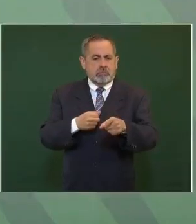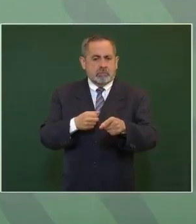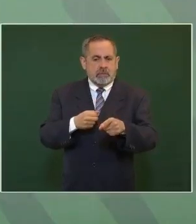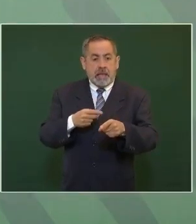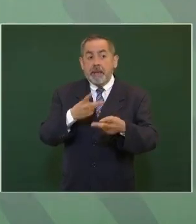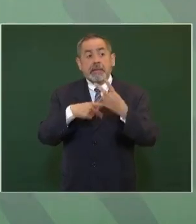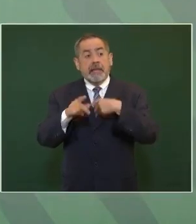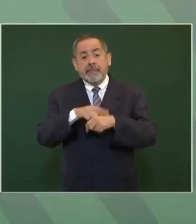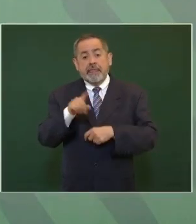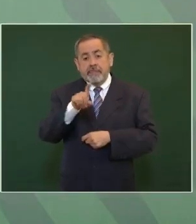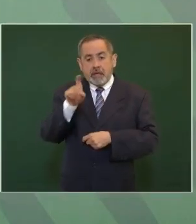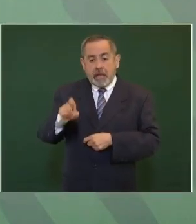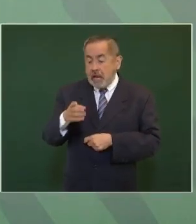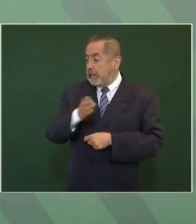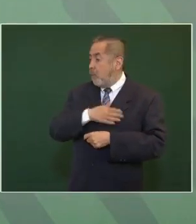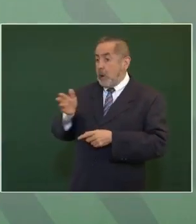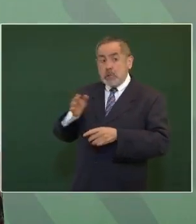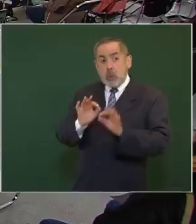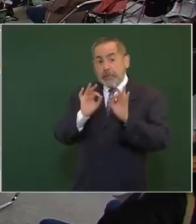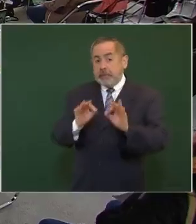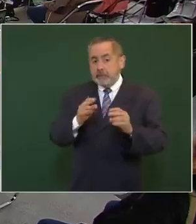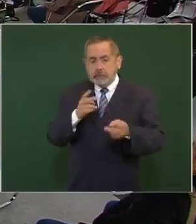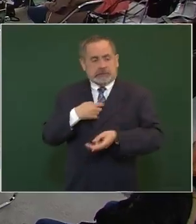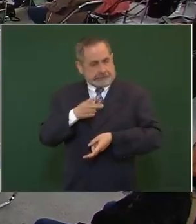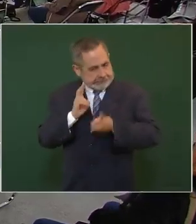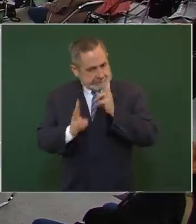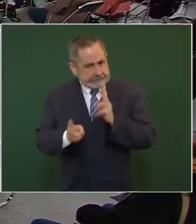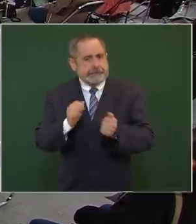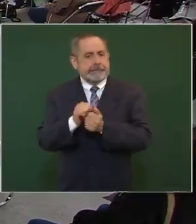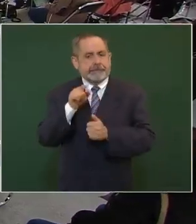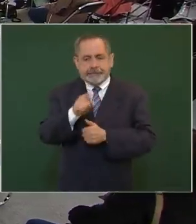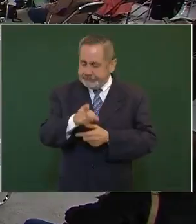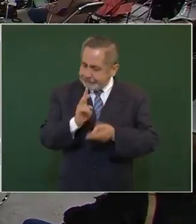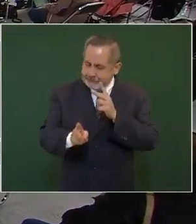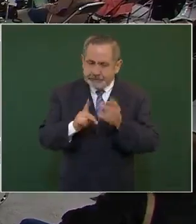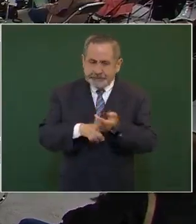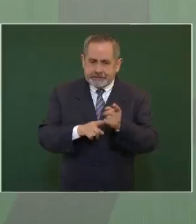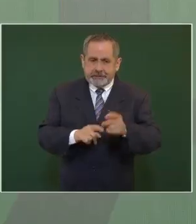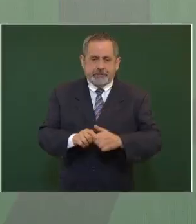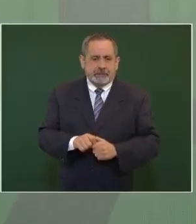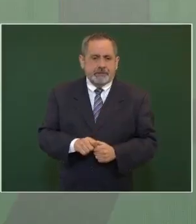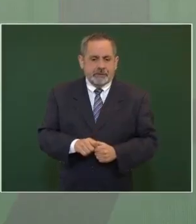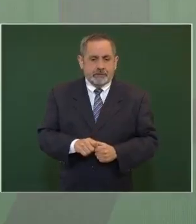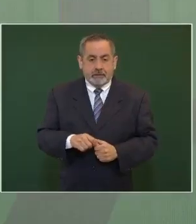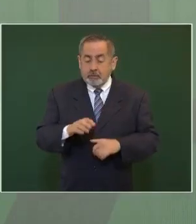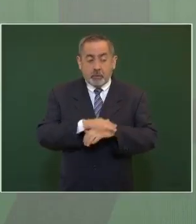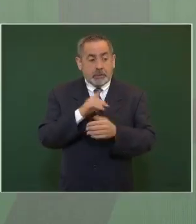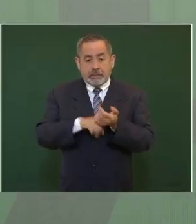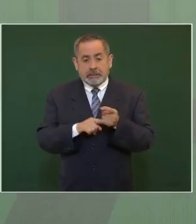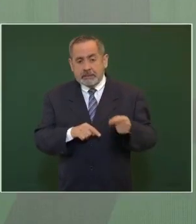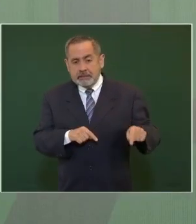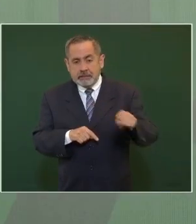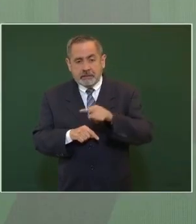de Texas. Qué bueno que voy a poder hablar con ellos, porque son como